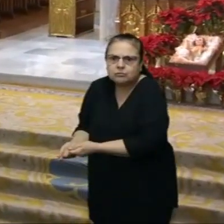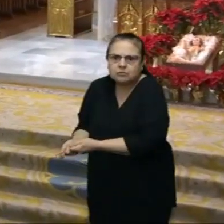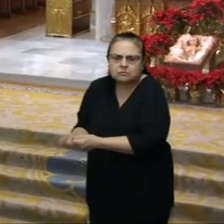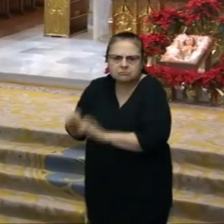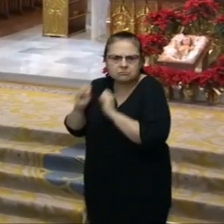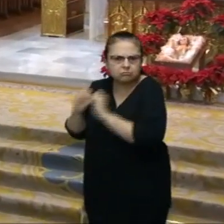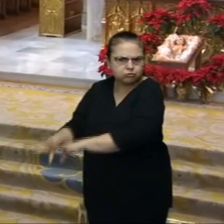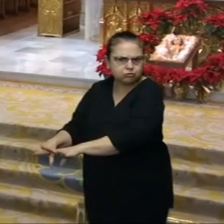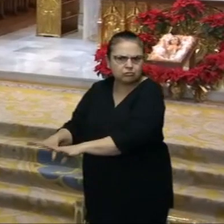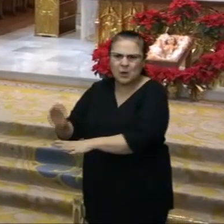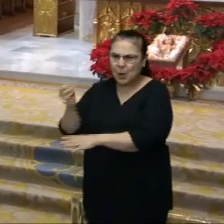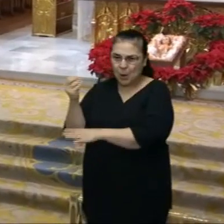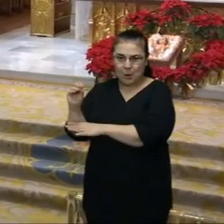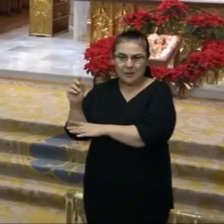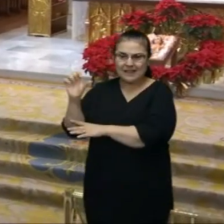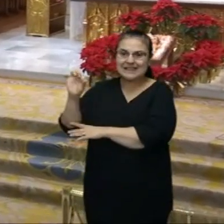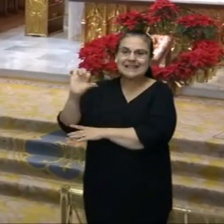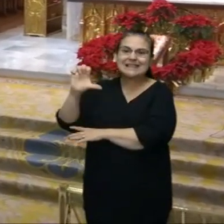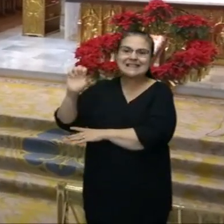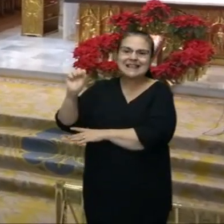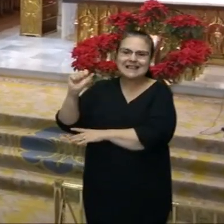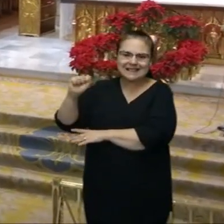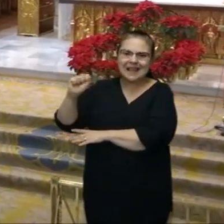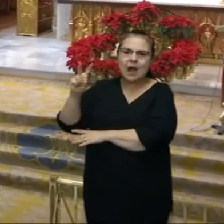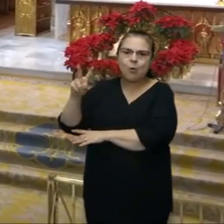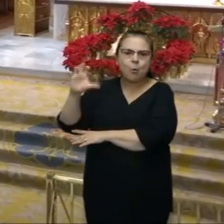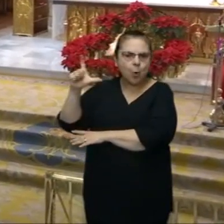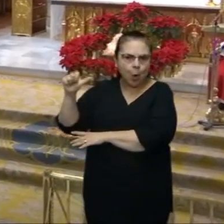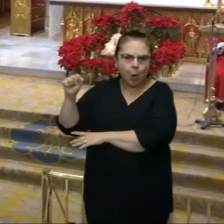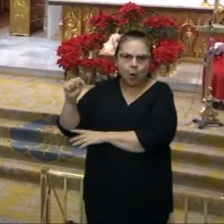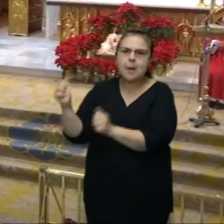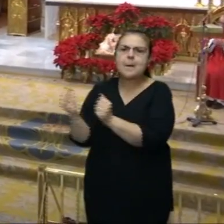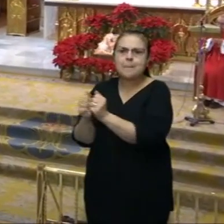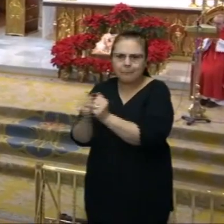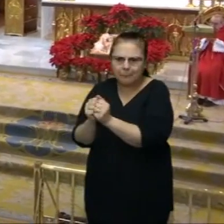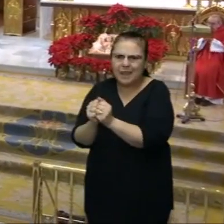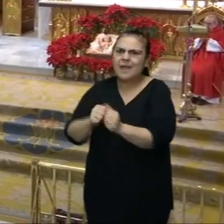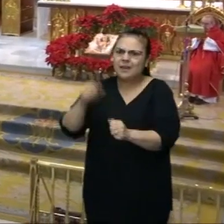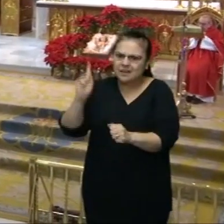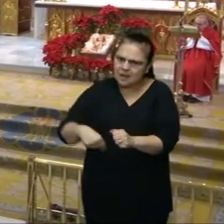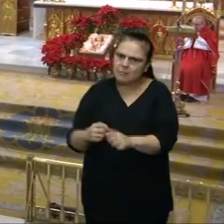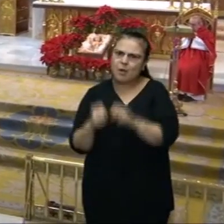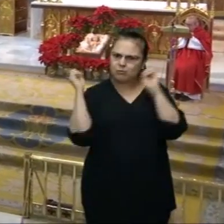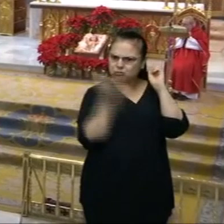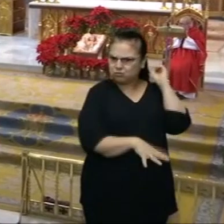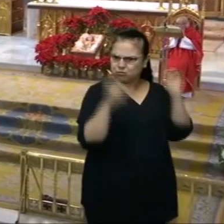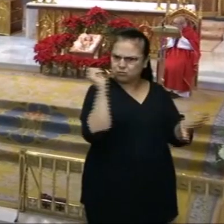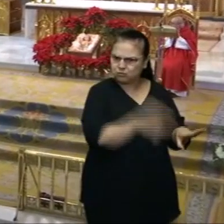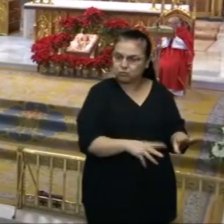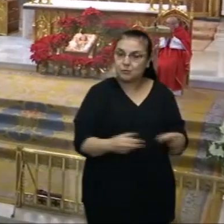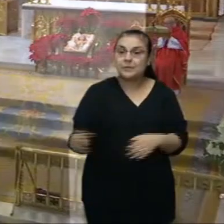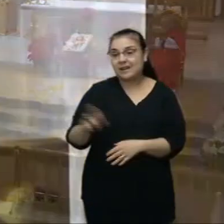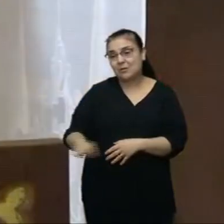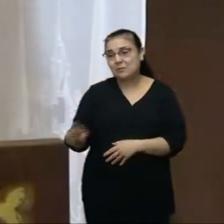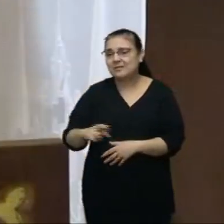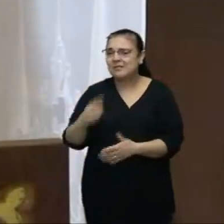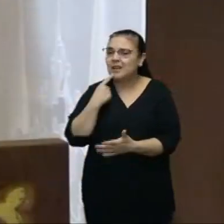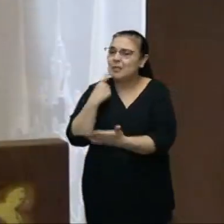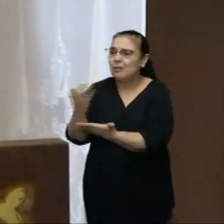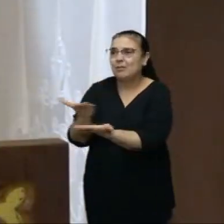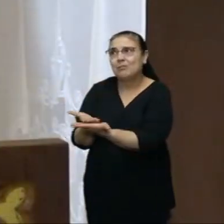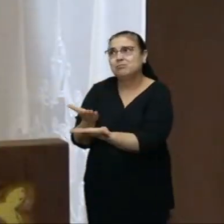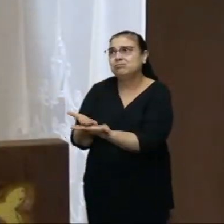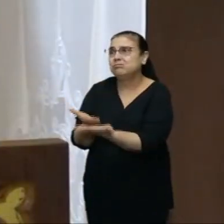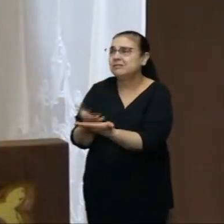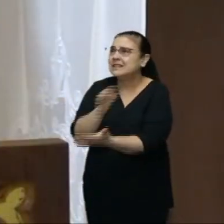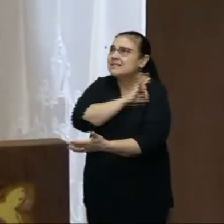llamado Saulo y se pusieron a apedrear a Esteban, que repetía esta invocación: «Señor